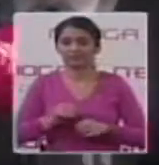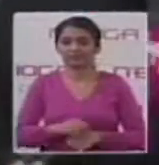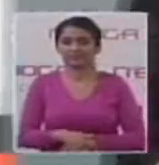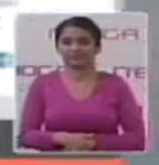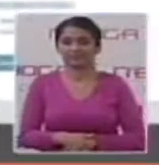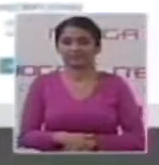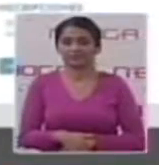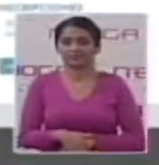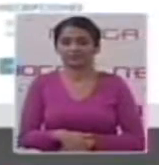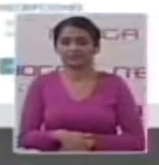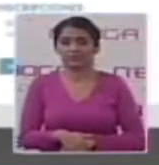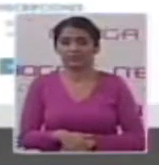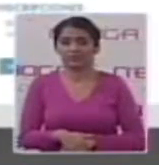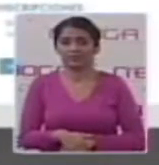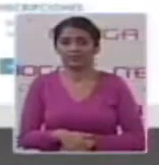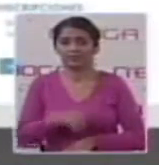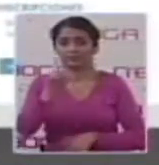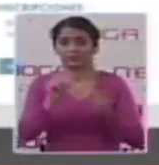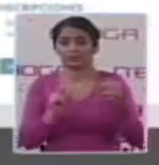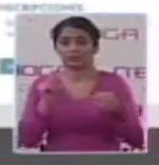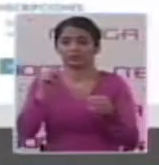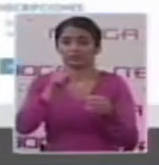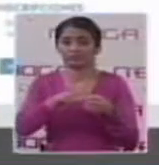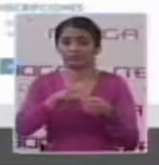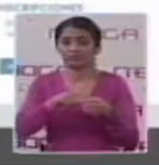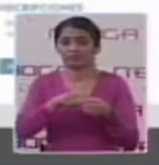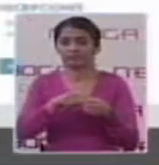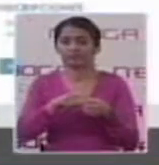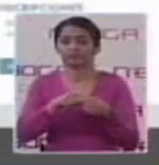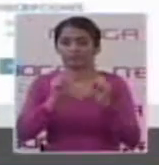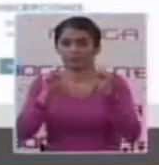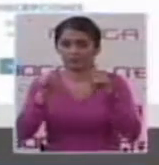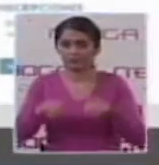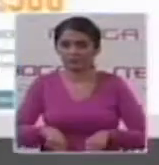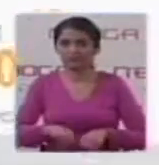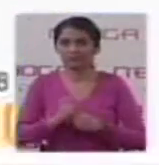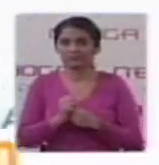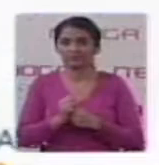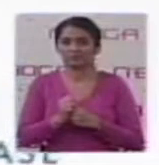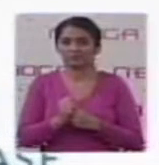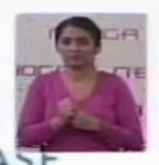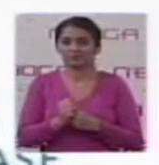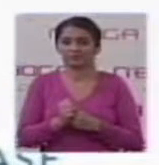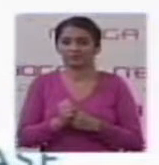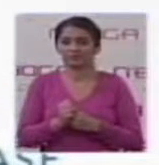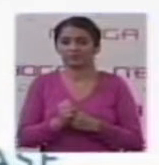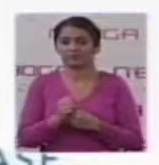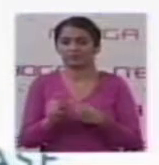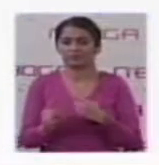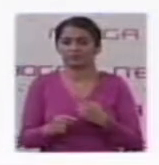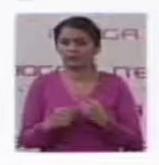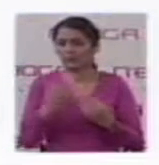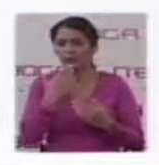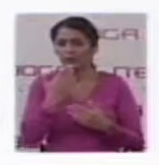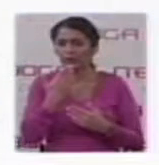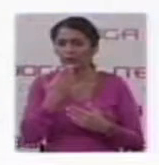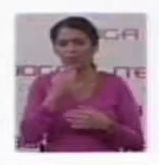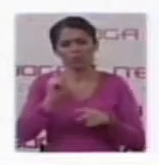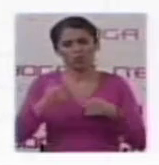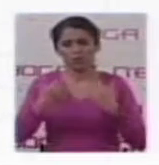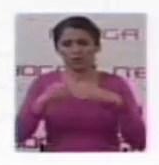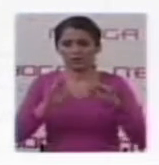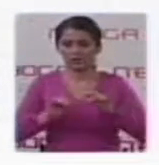subasta. Las personas podrán inscribirse y participar en tiempo real de la puja de mercancías ofertadas desde una computadora o